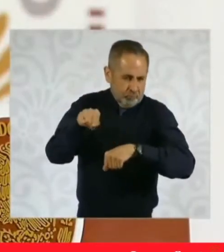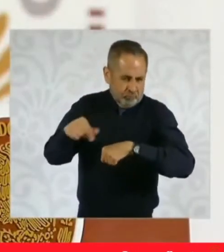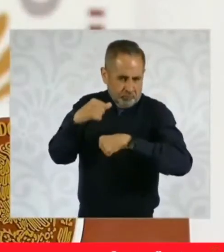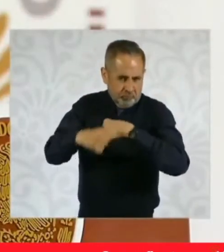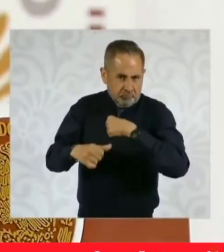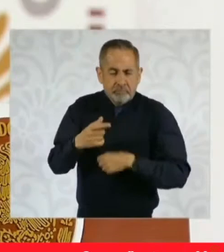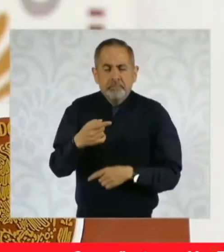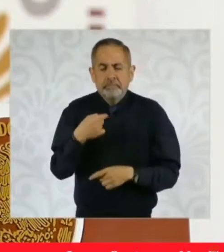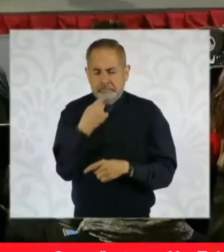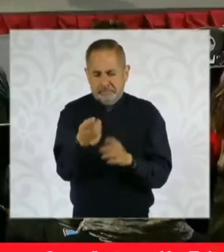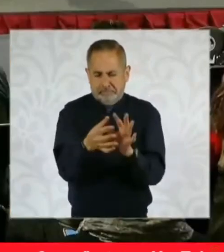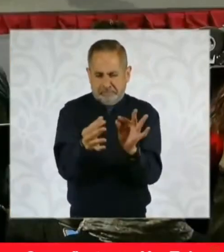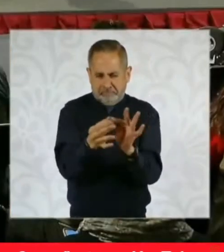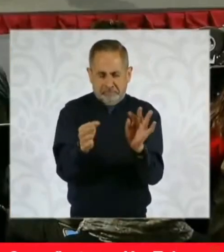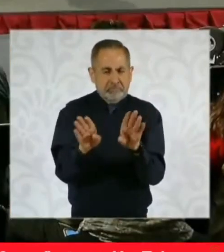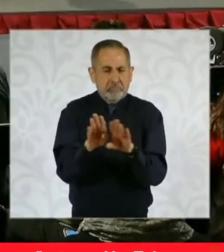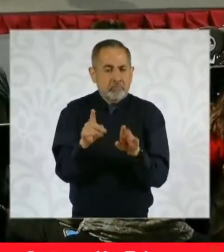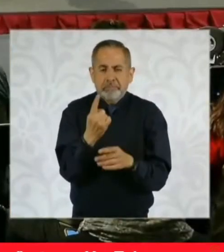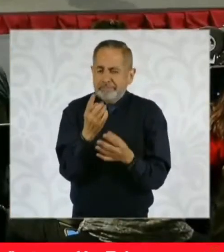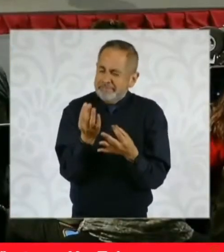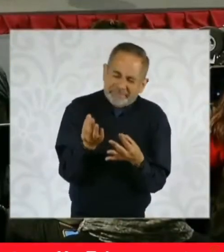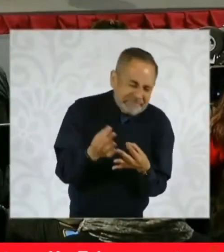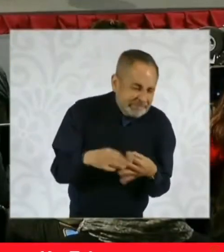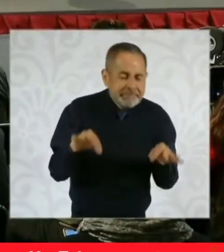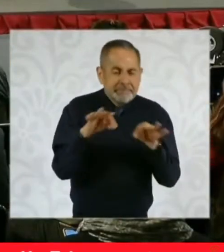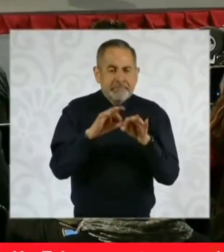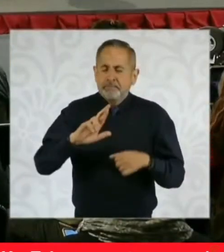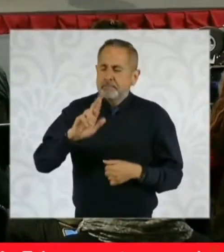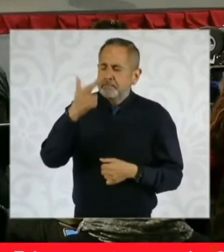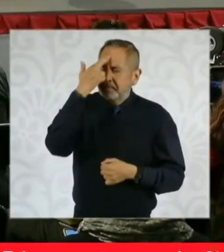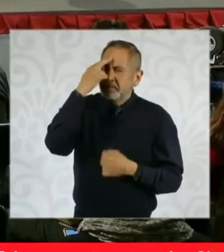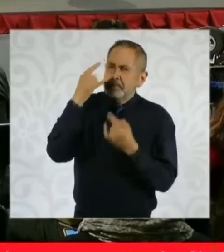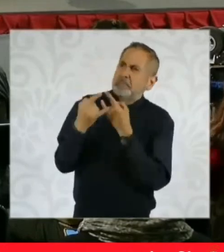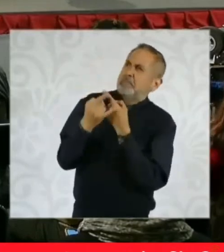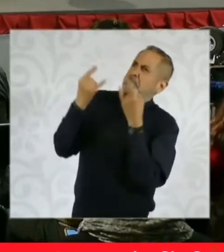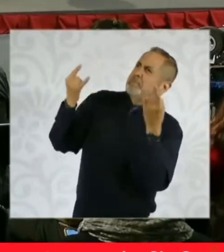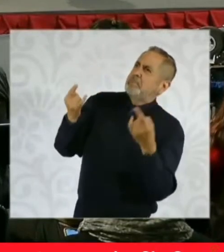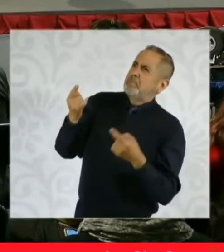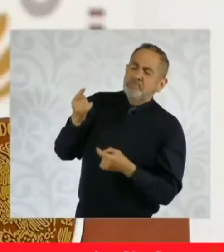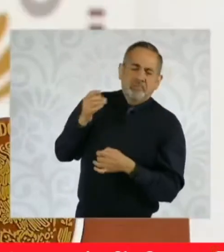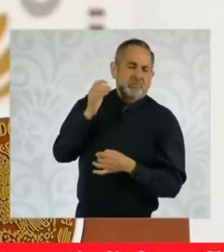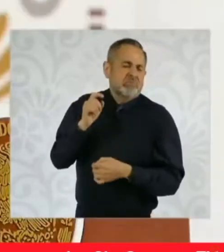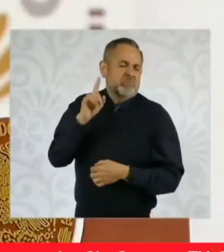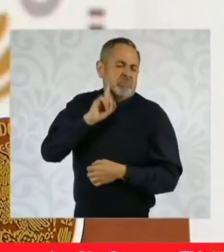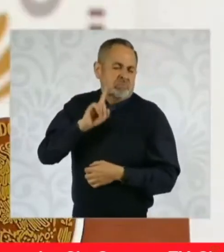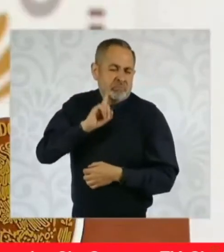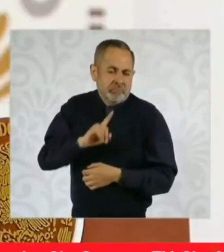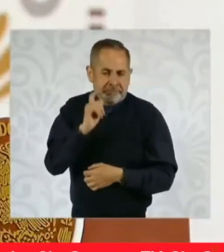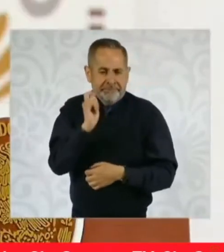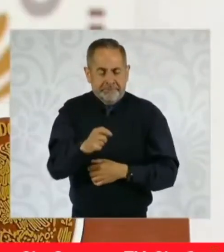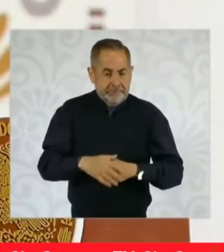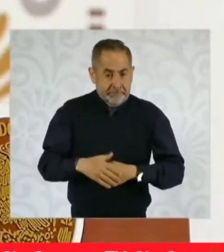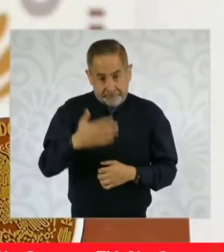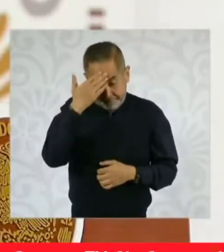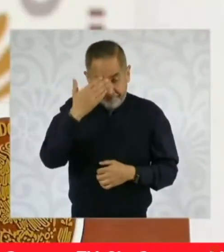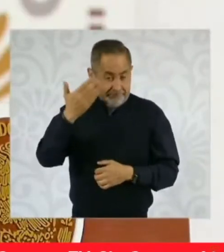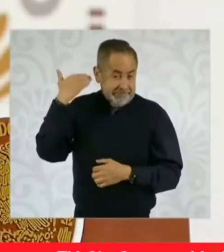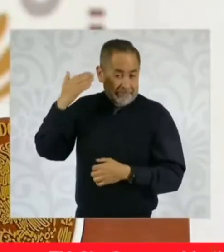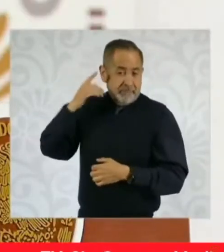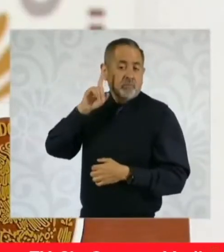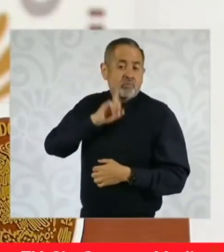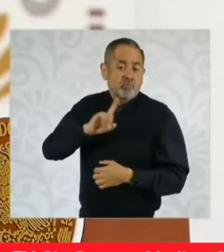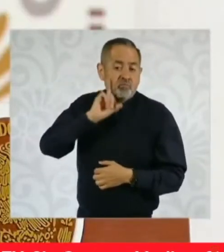un contexto breve del por qué es importante recuperarla. Si bien las mujeres